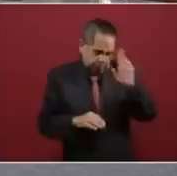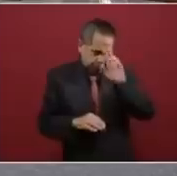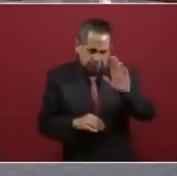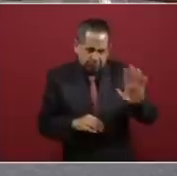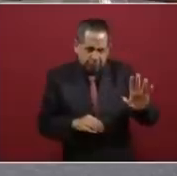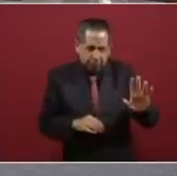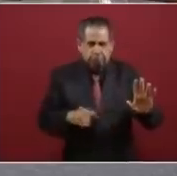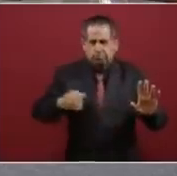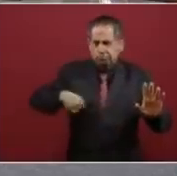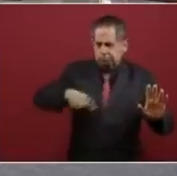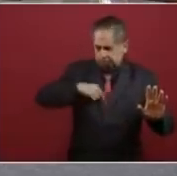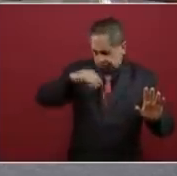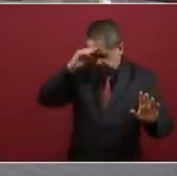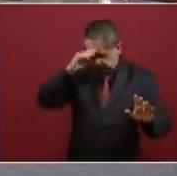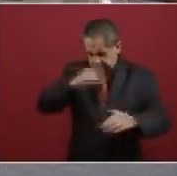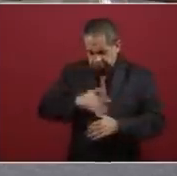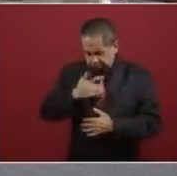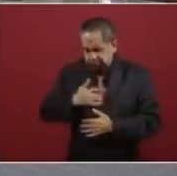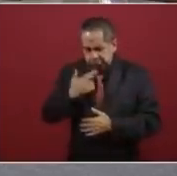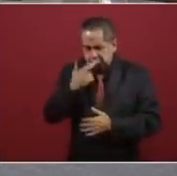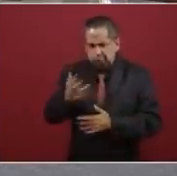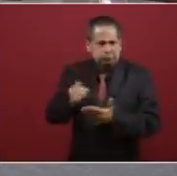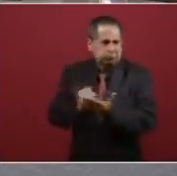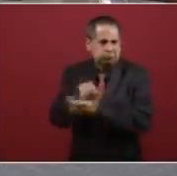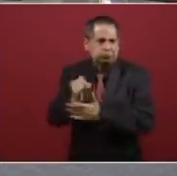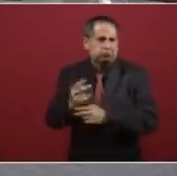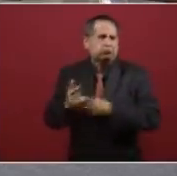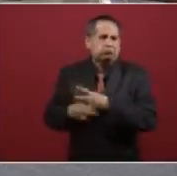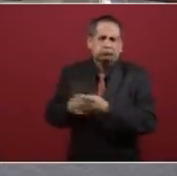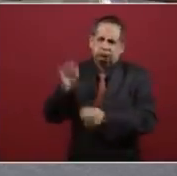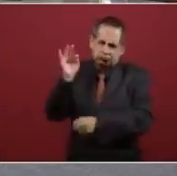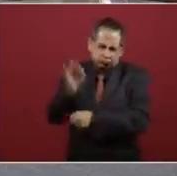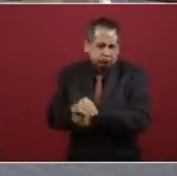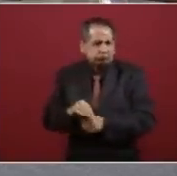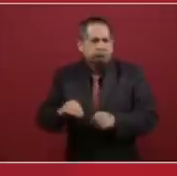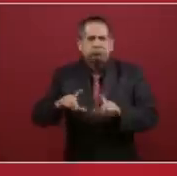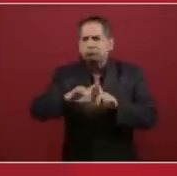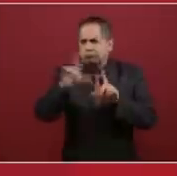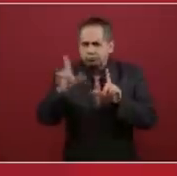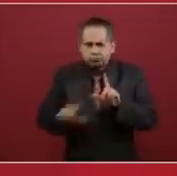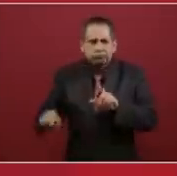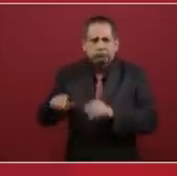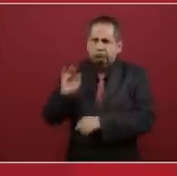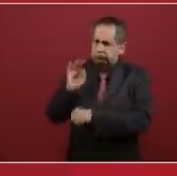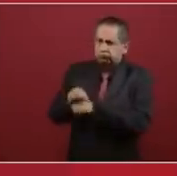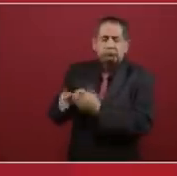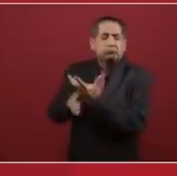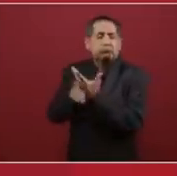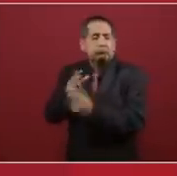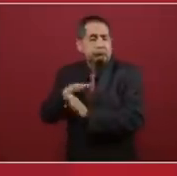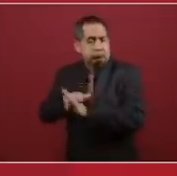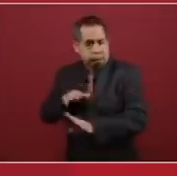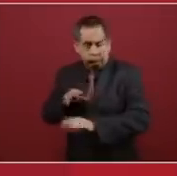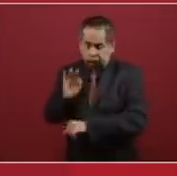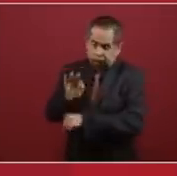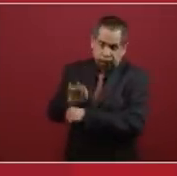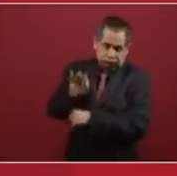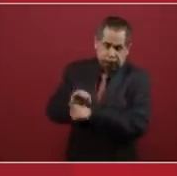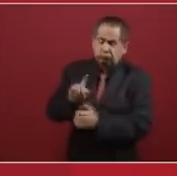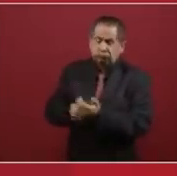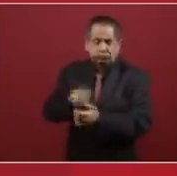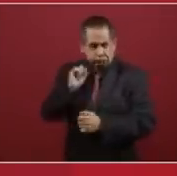haciendo lo que consideramos mejor para México, para los migrantes y